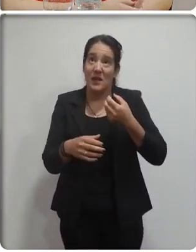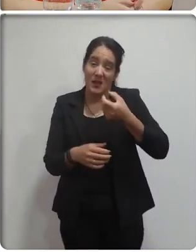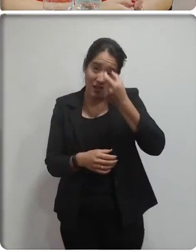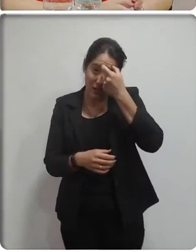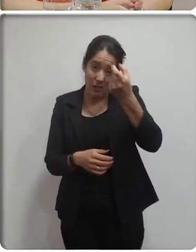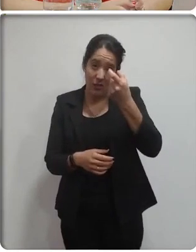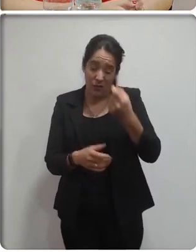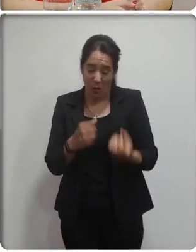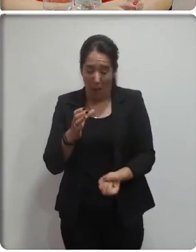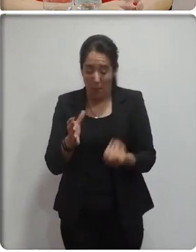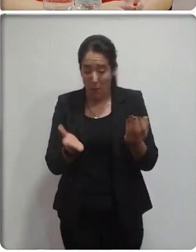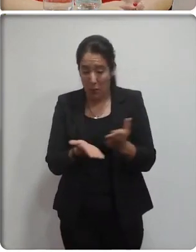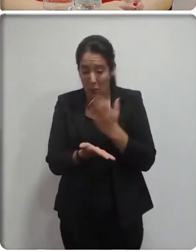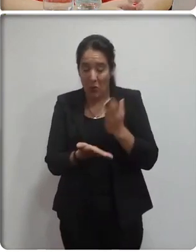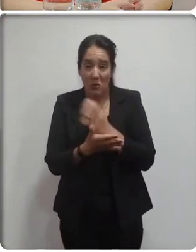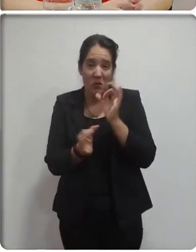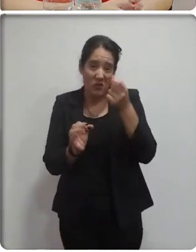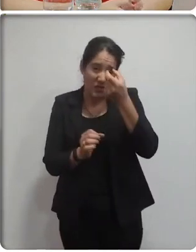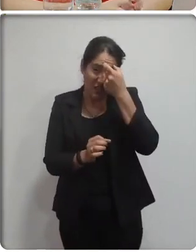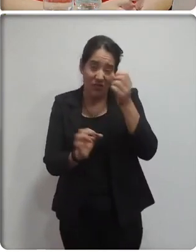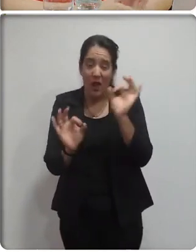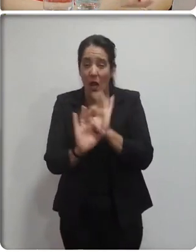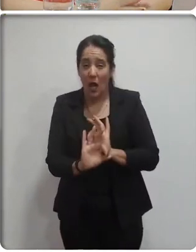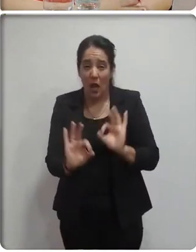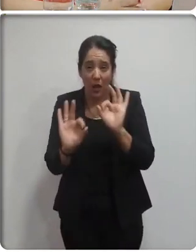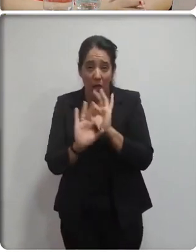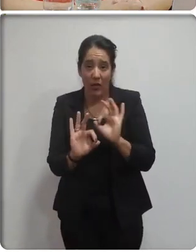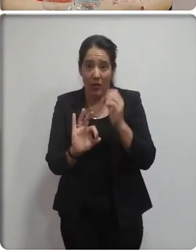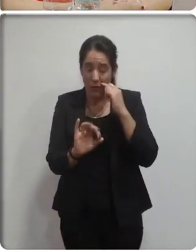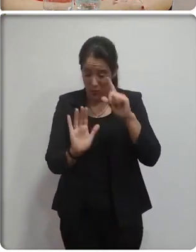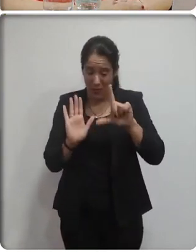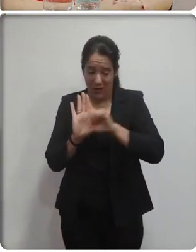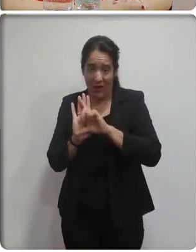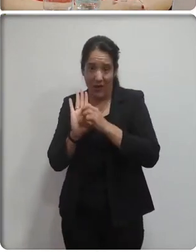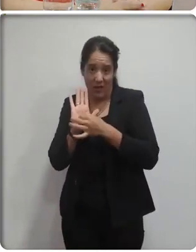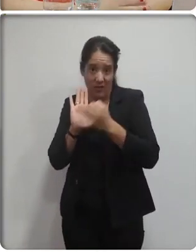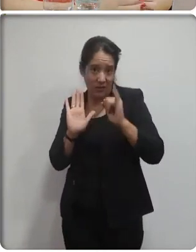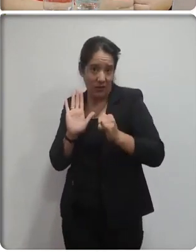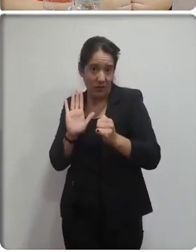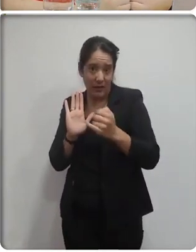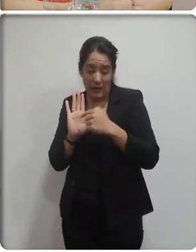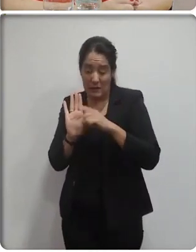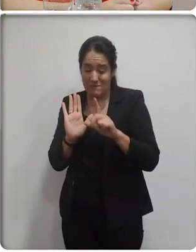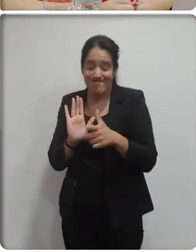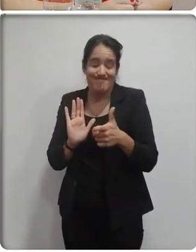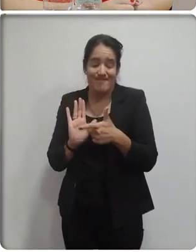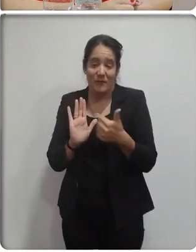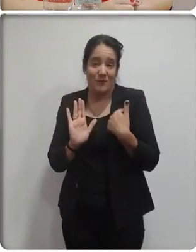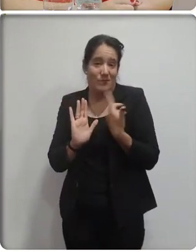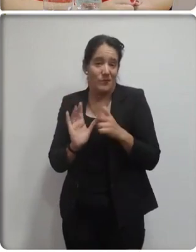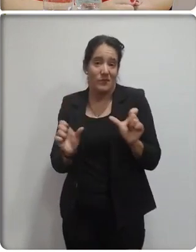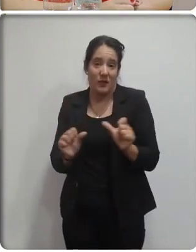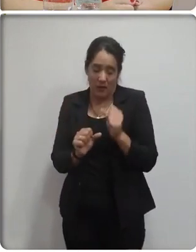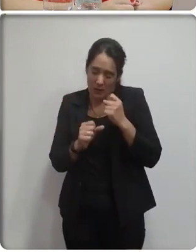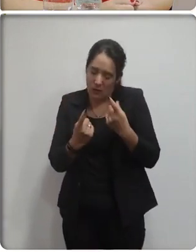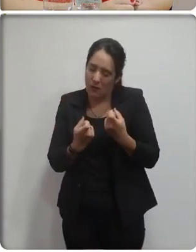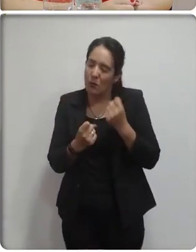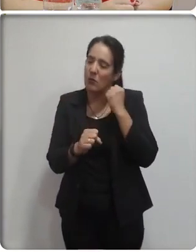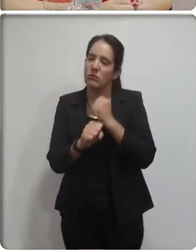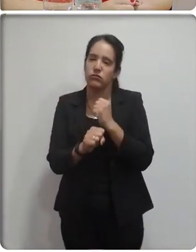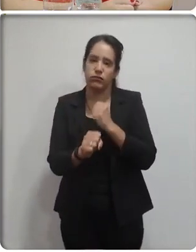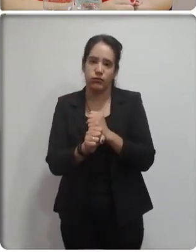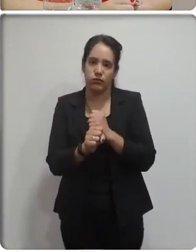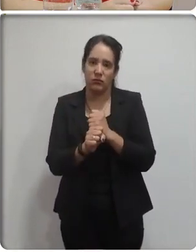nivel institucional, esto es muy importante, está dentro de la ley de centros de referencia y es algo en lo que nos tenemos que poner a trabajar, hay mucho